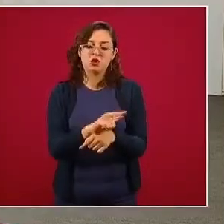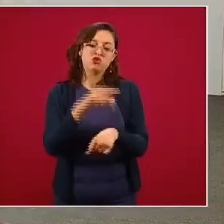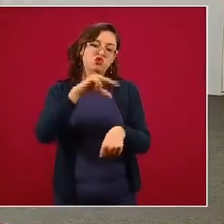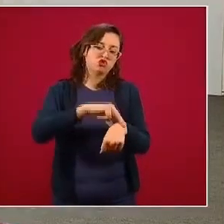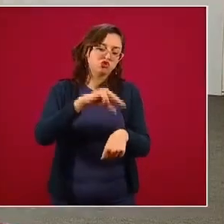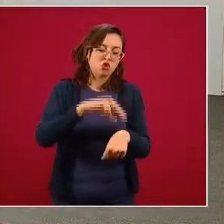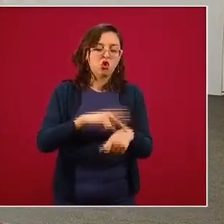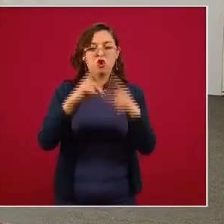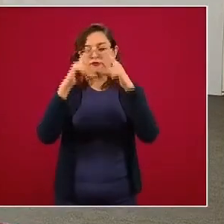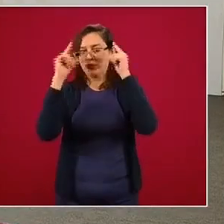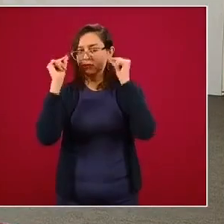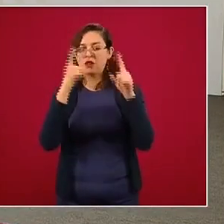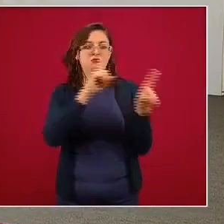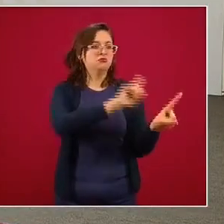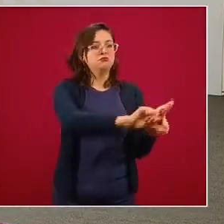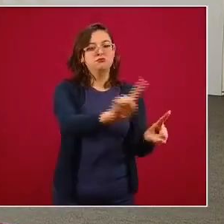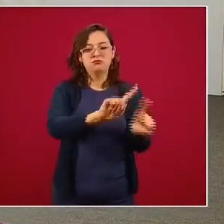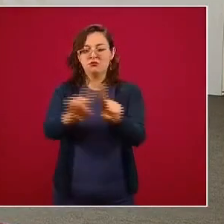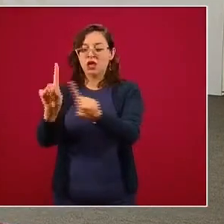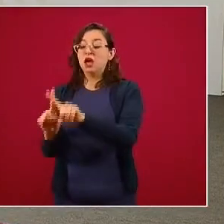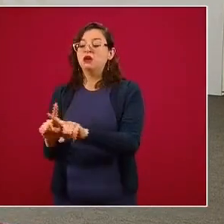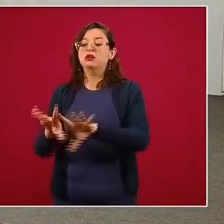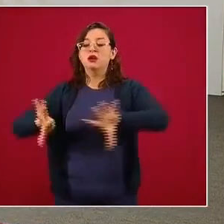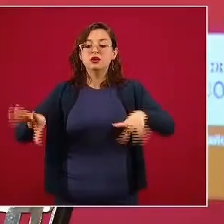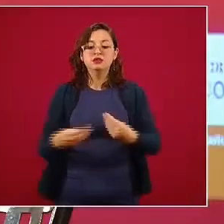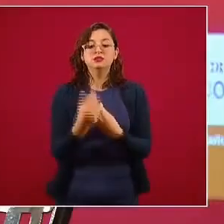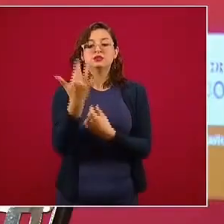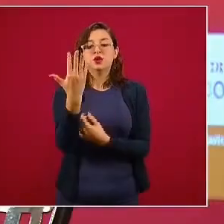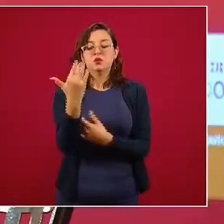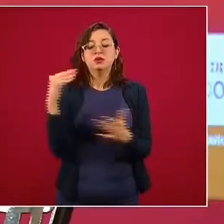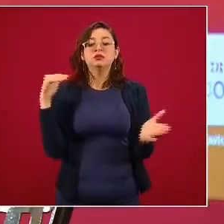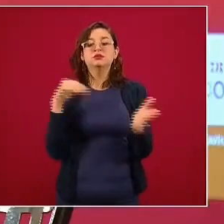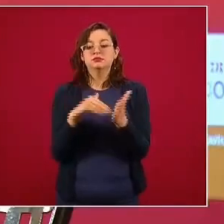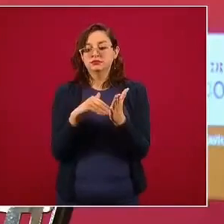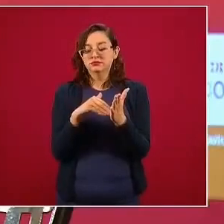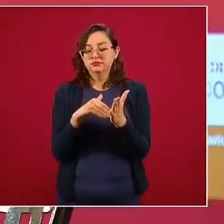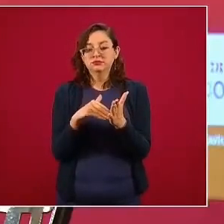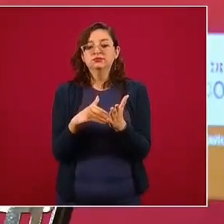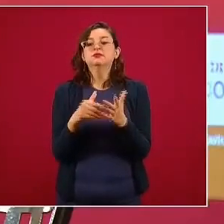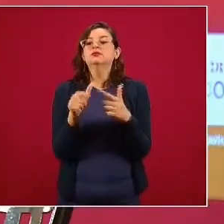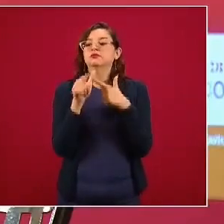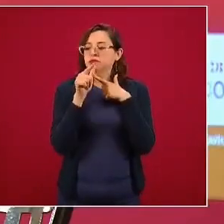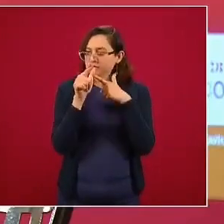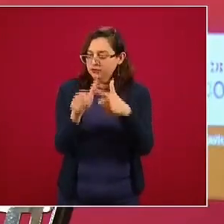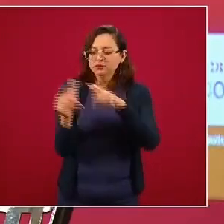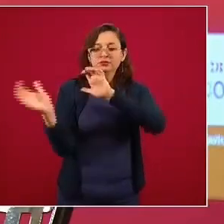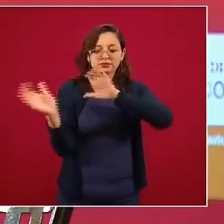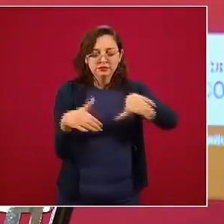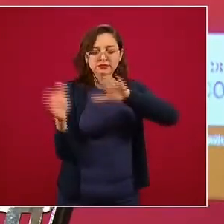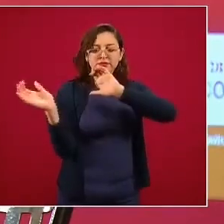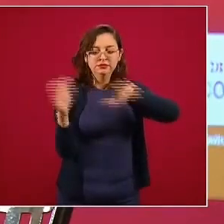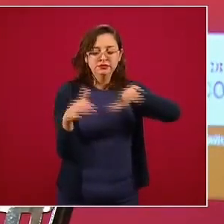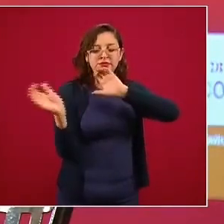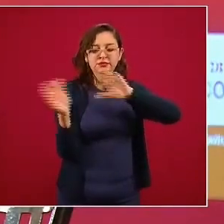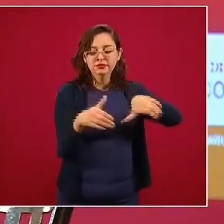especialistas o personal de salud en general, casi 50,000. Y continuamos, esto no ha acabado. Así como hacemos las